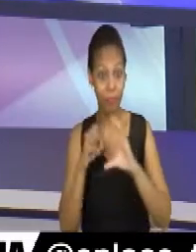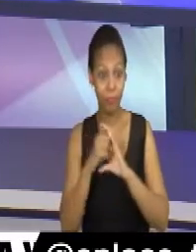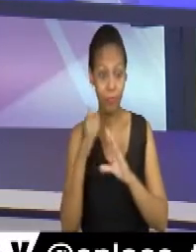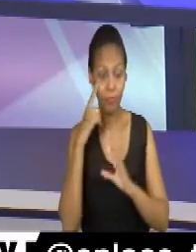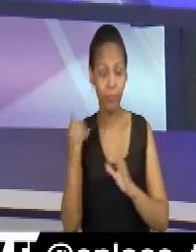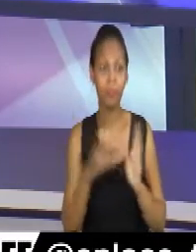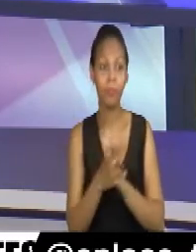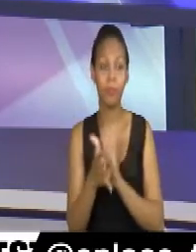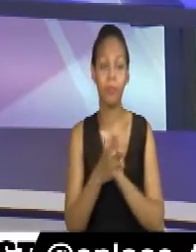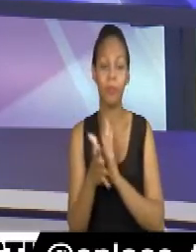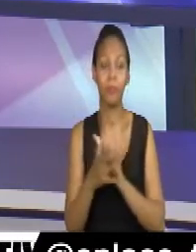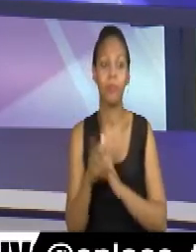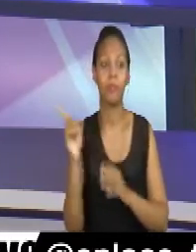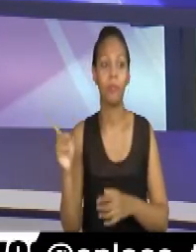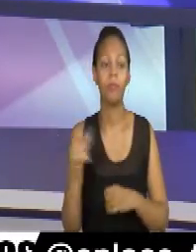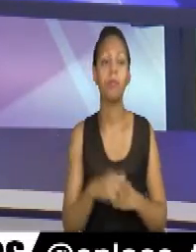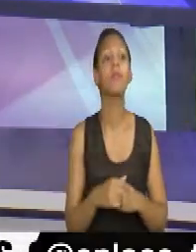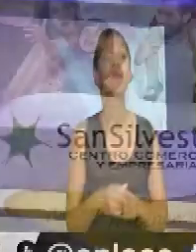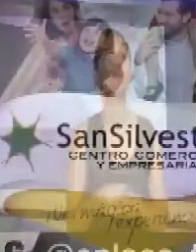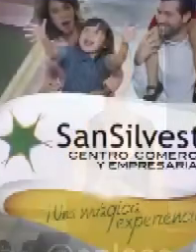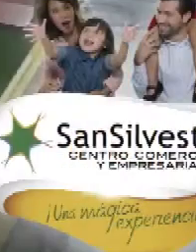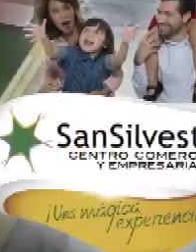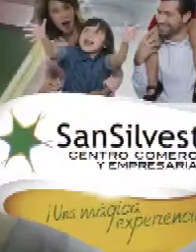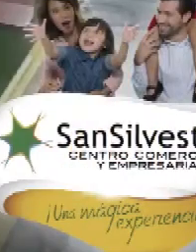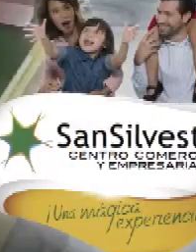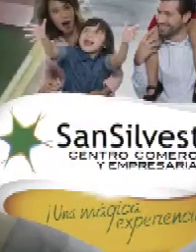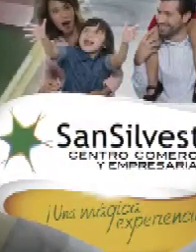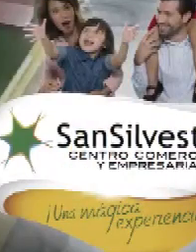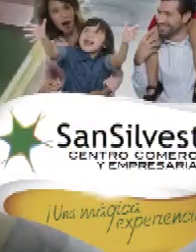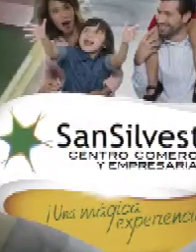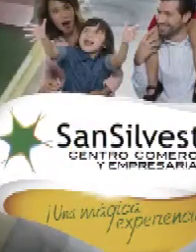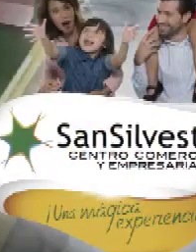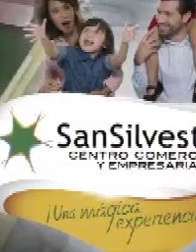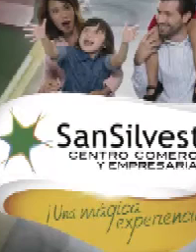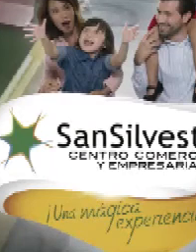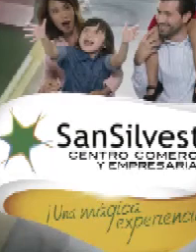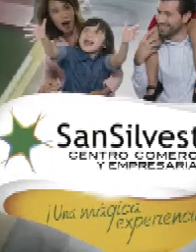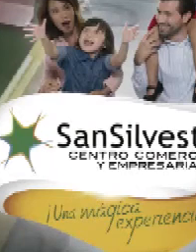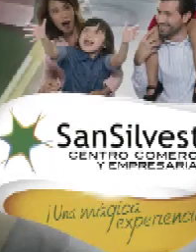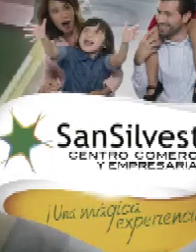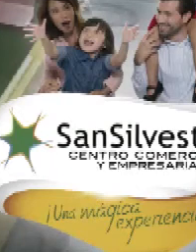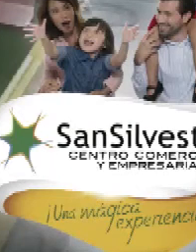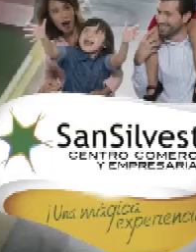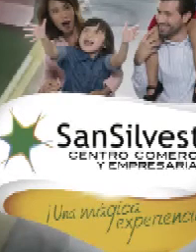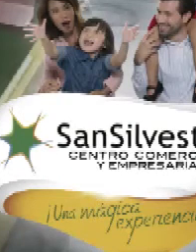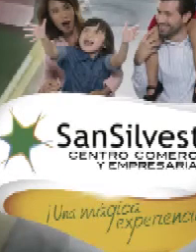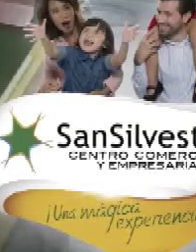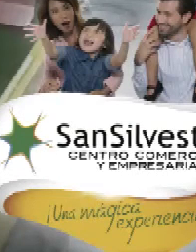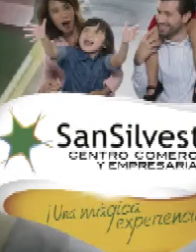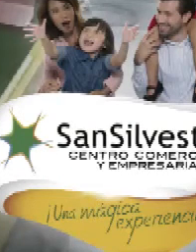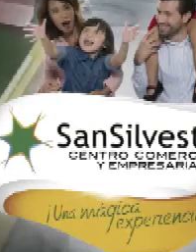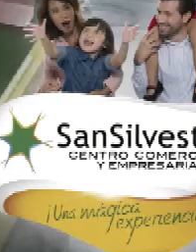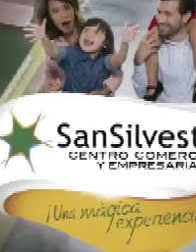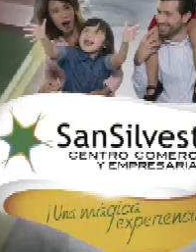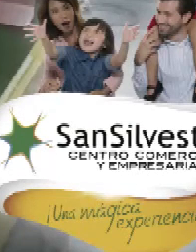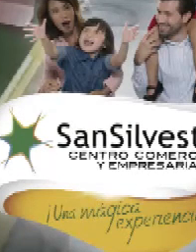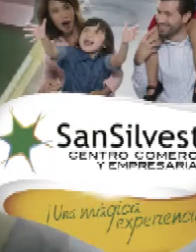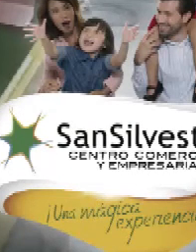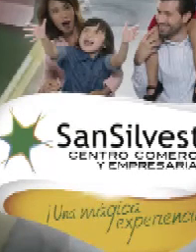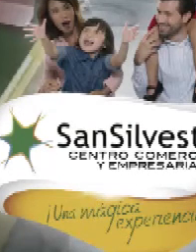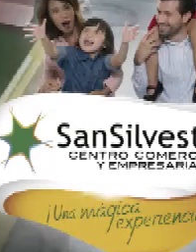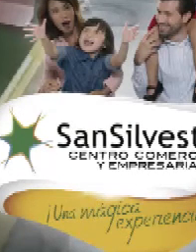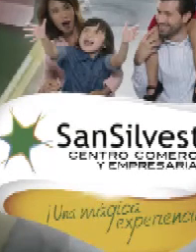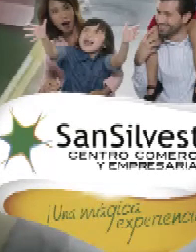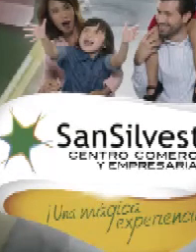este establecimiento comercial La Fábrica, donde podrá construir un mundo lleno de diversión junto a su familia. Allí